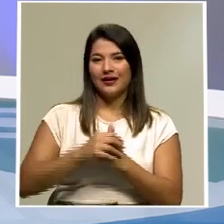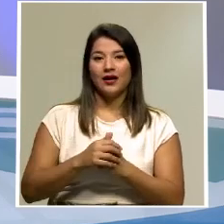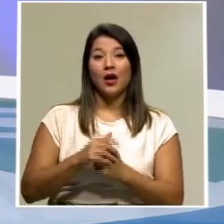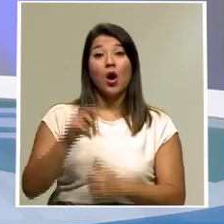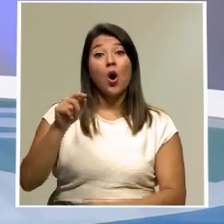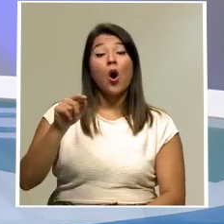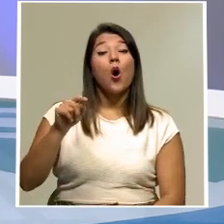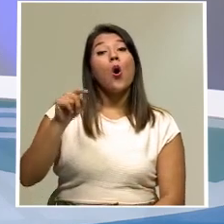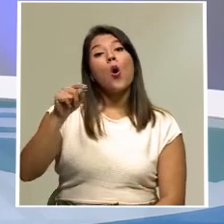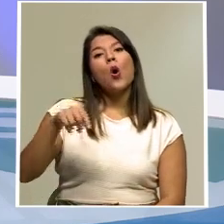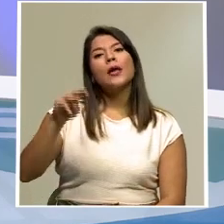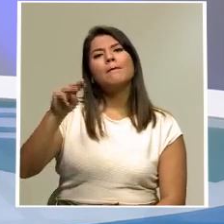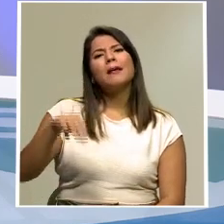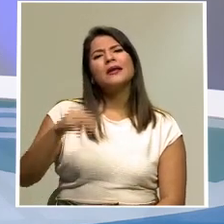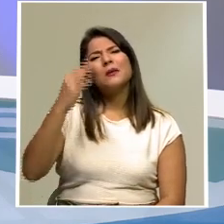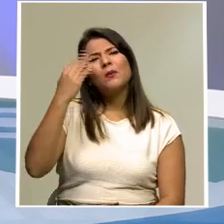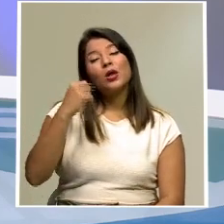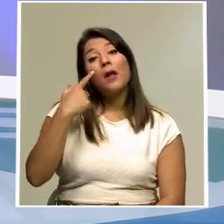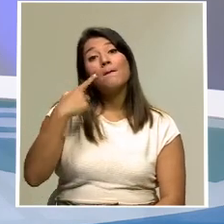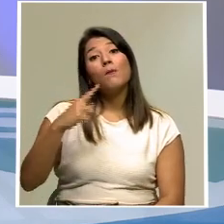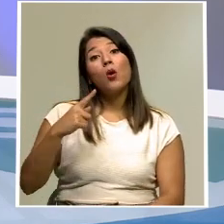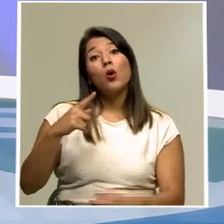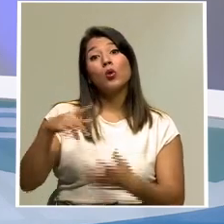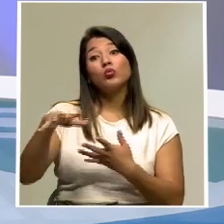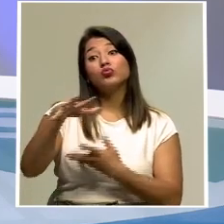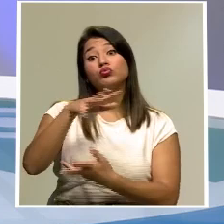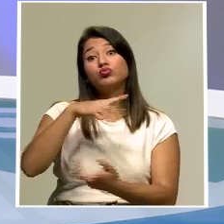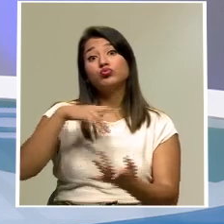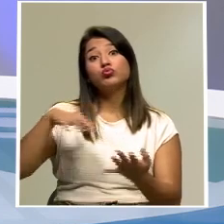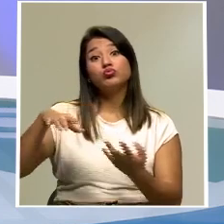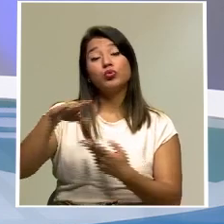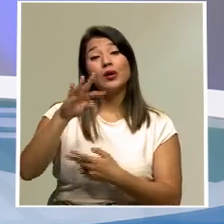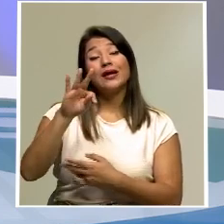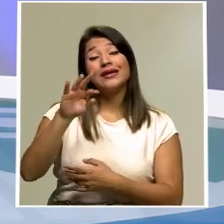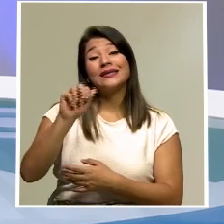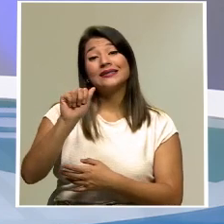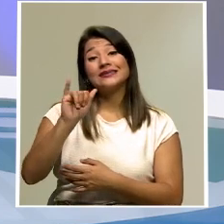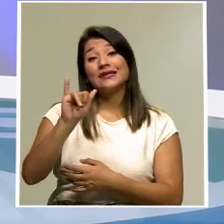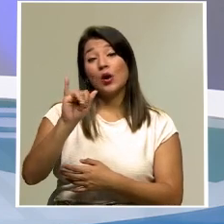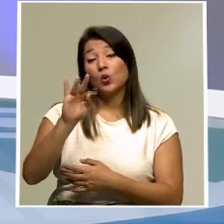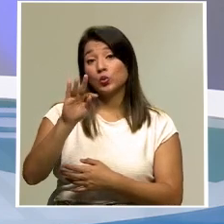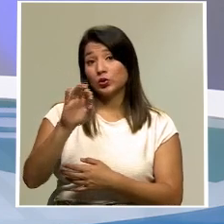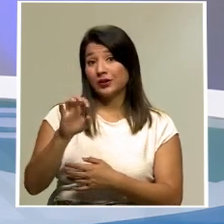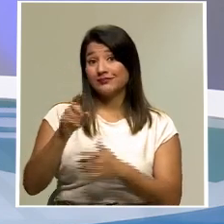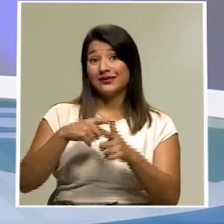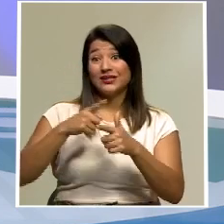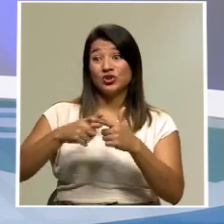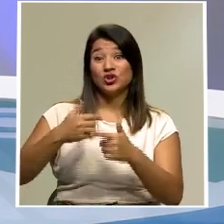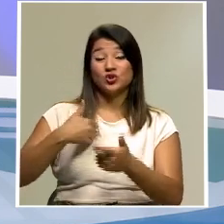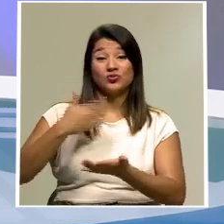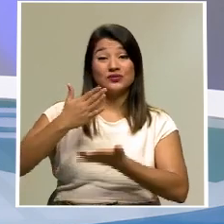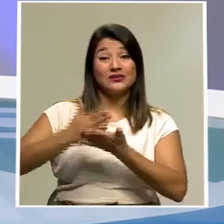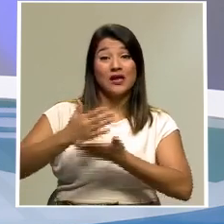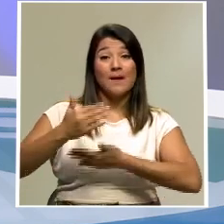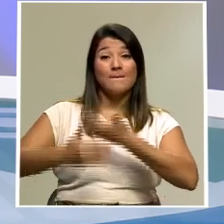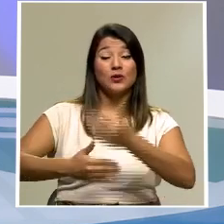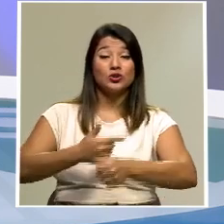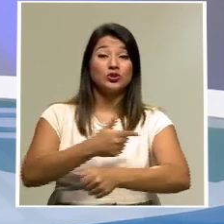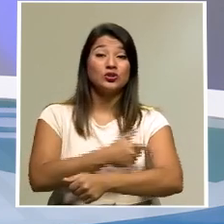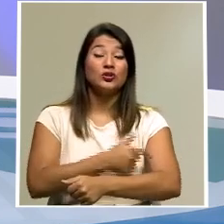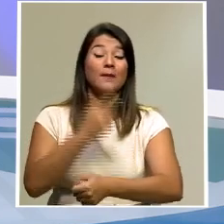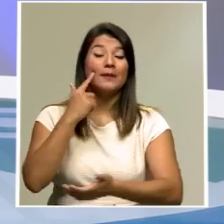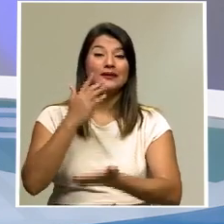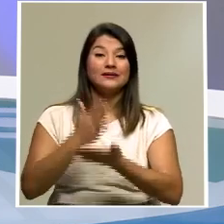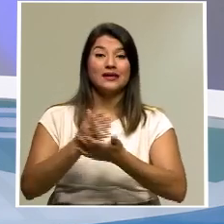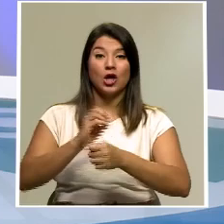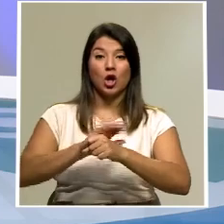martes debido al impacto del ciclón Taukte, que obligó a suspender la campaña de vacunación contra el